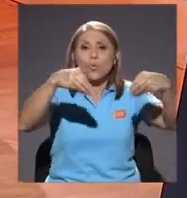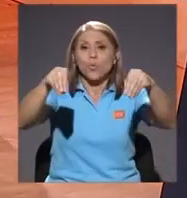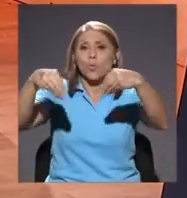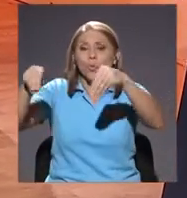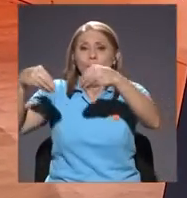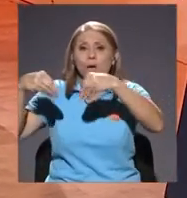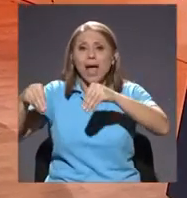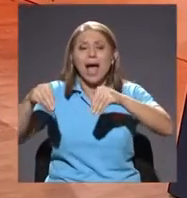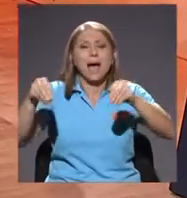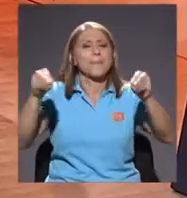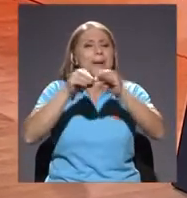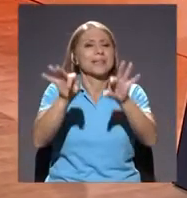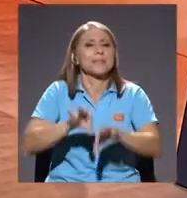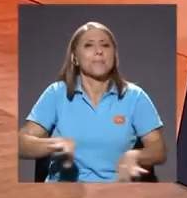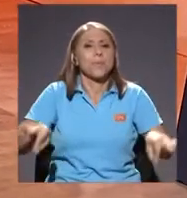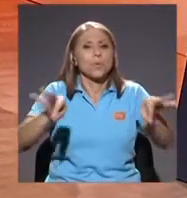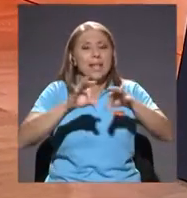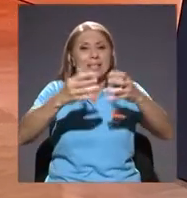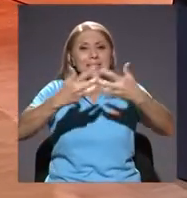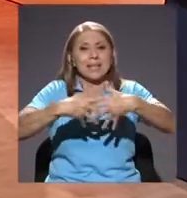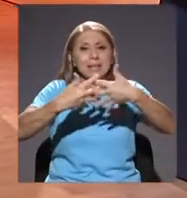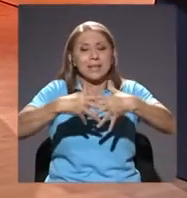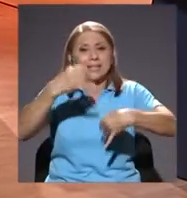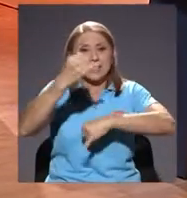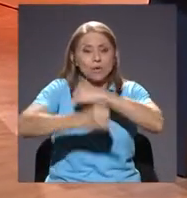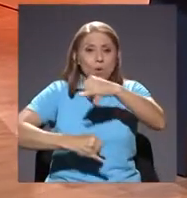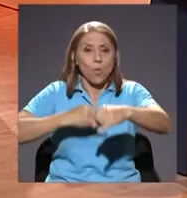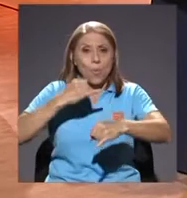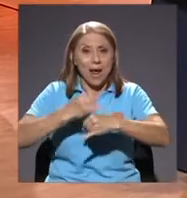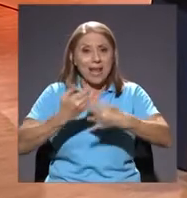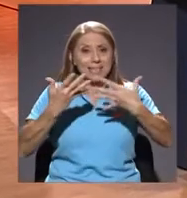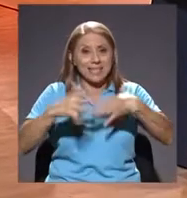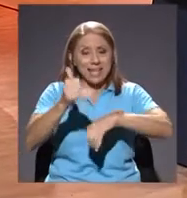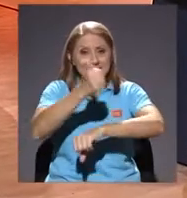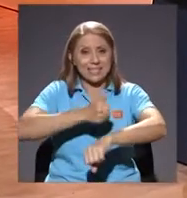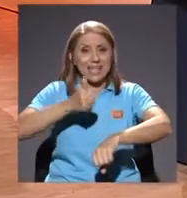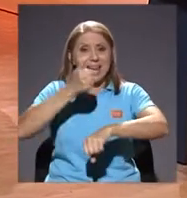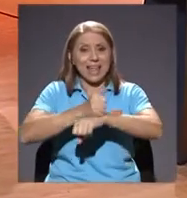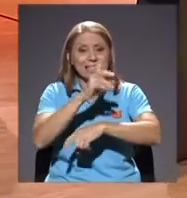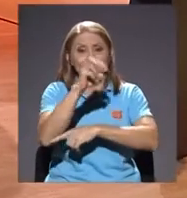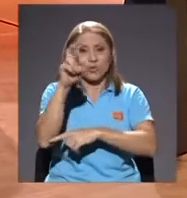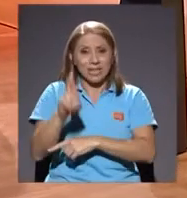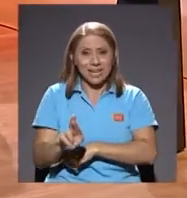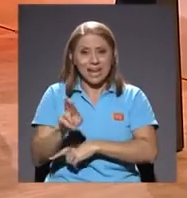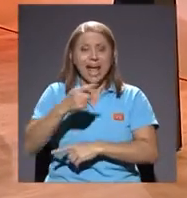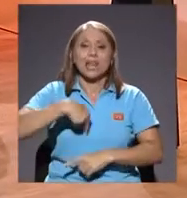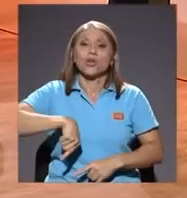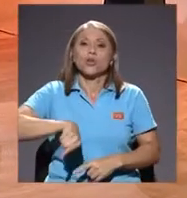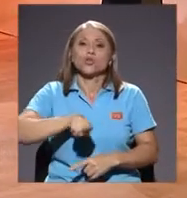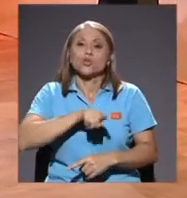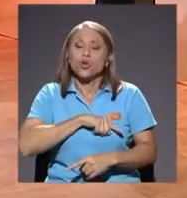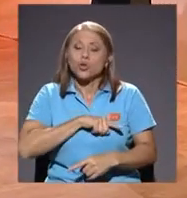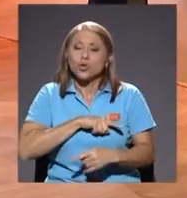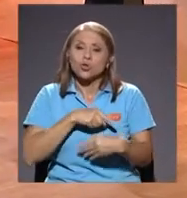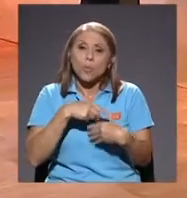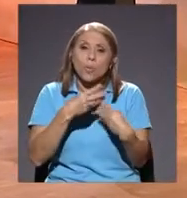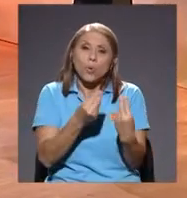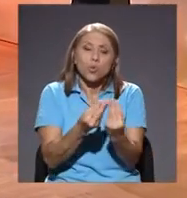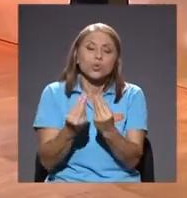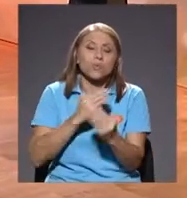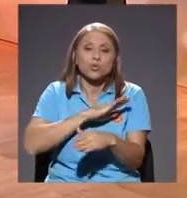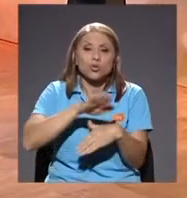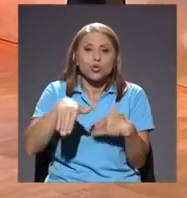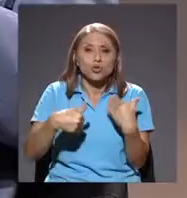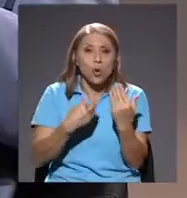globales instaladas en costa rica que le producimos toda su literatura que va en el producto a todo el